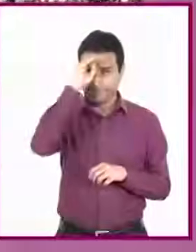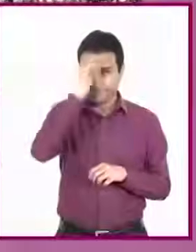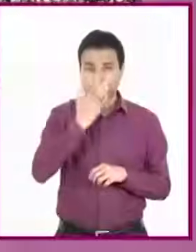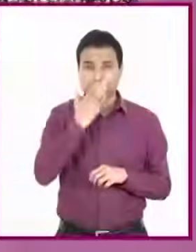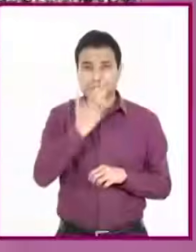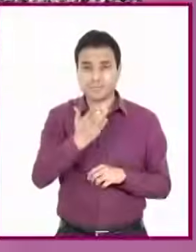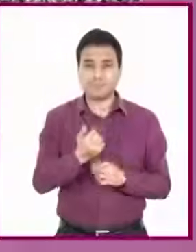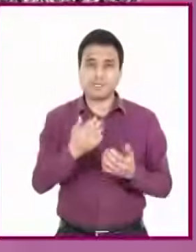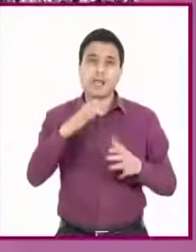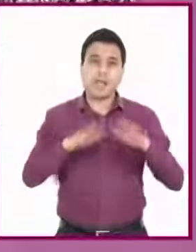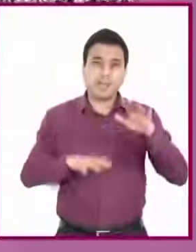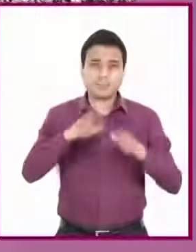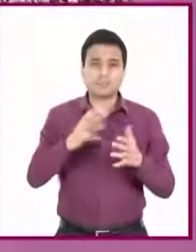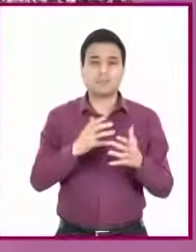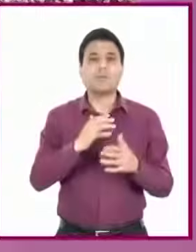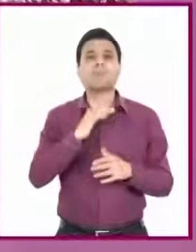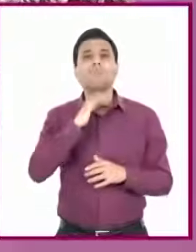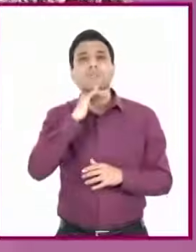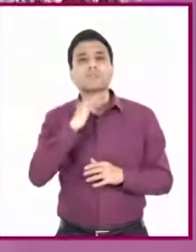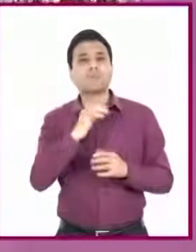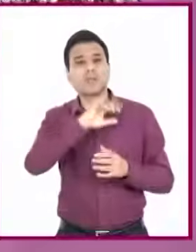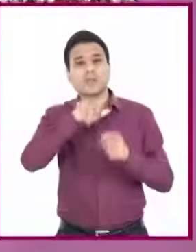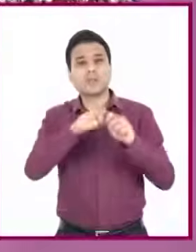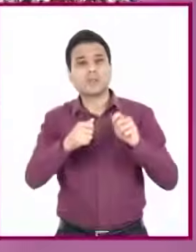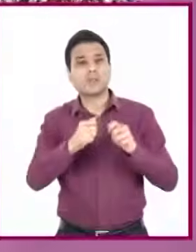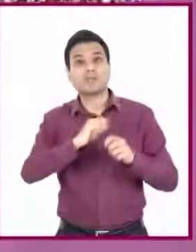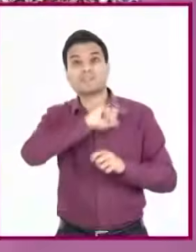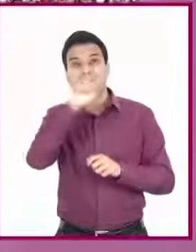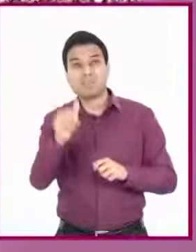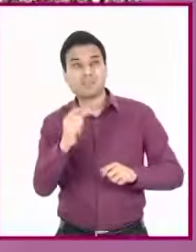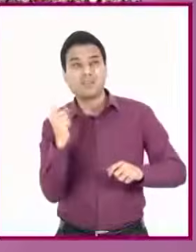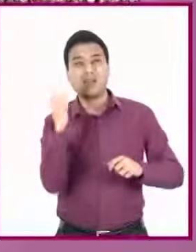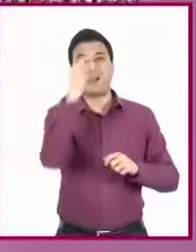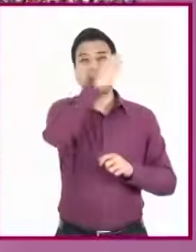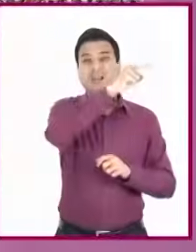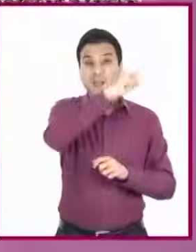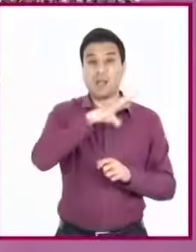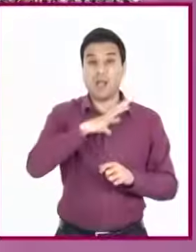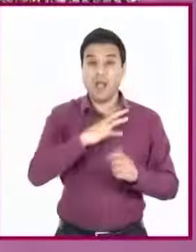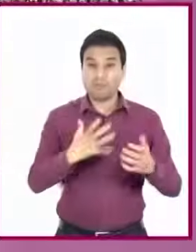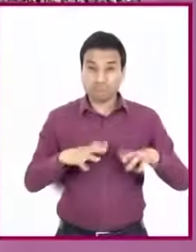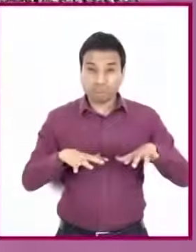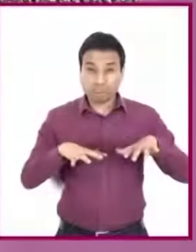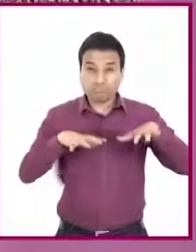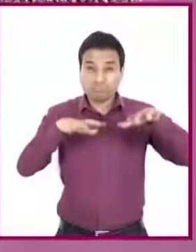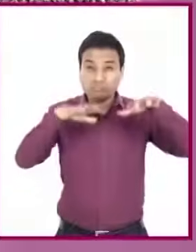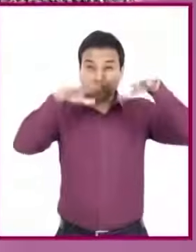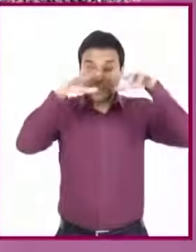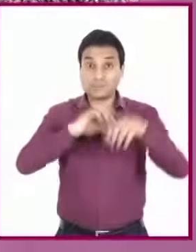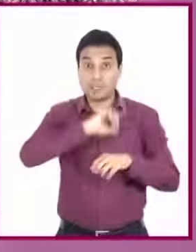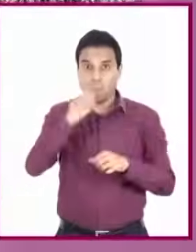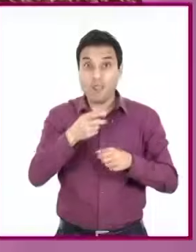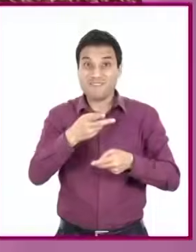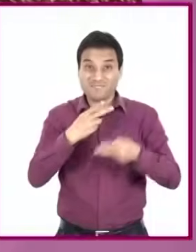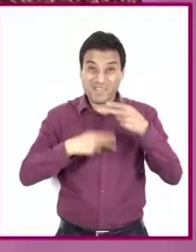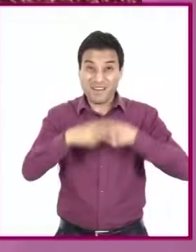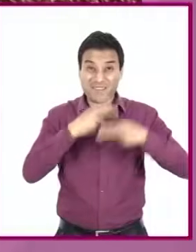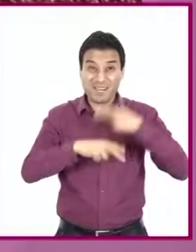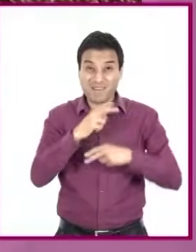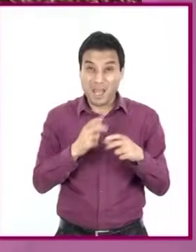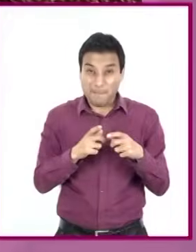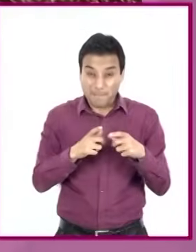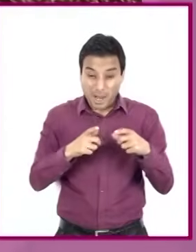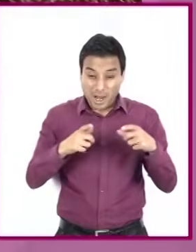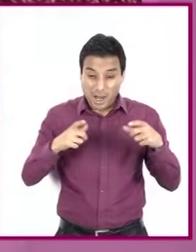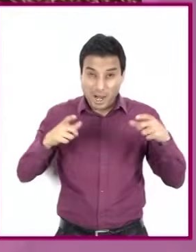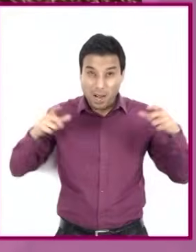general, los residuos domésticos son llevados a tiraderos a cielo abierto y a medida que aumenta el volumen de basura, la